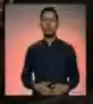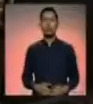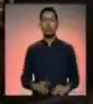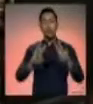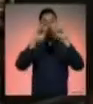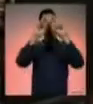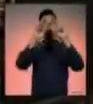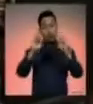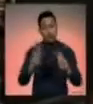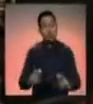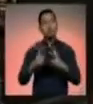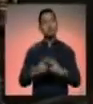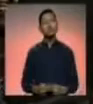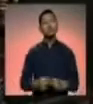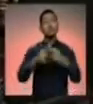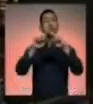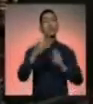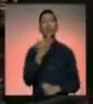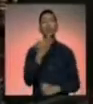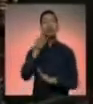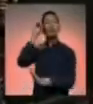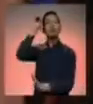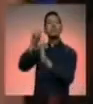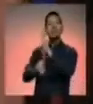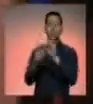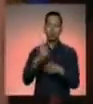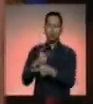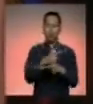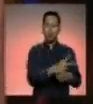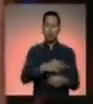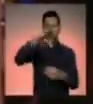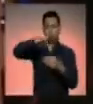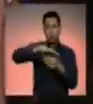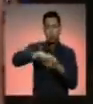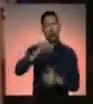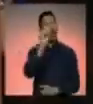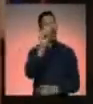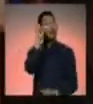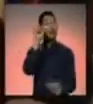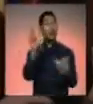investigaciones podrían iniciarse tras una denuncia del CNE o de oficio por la Fiscalía.